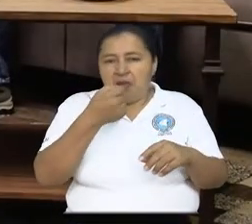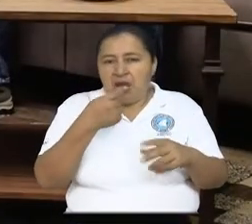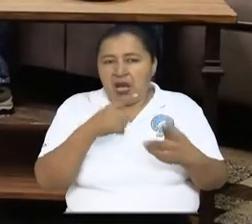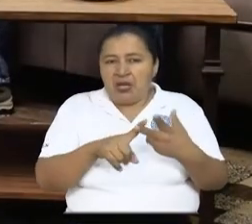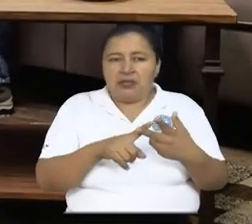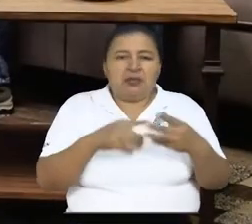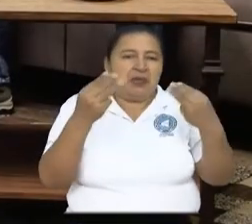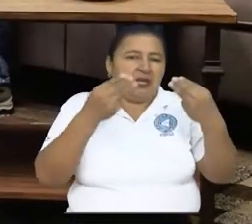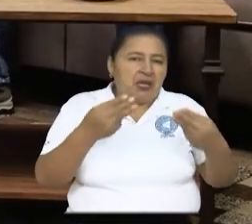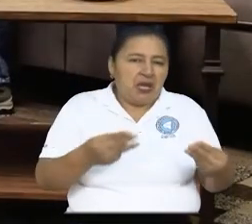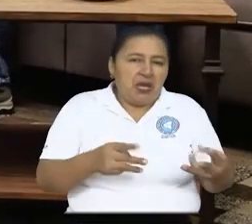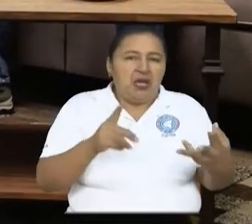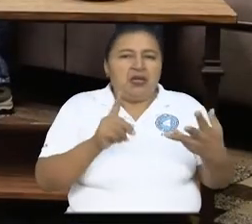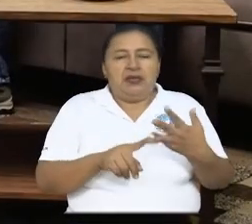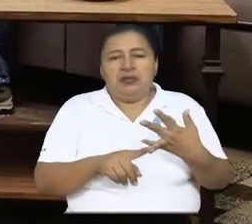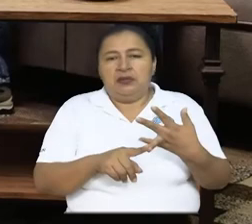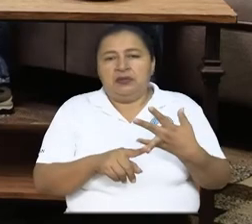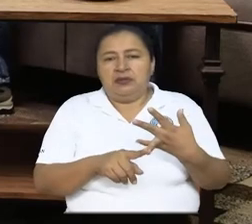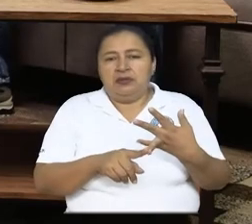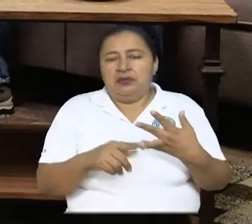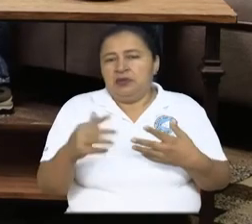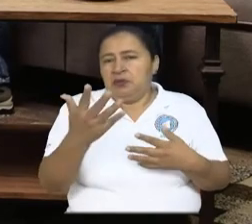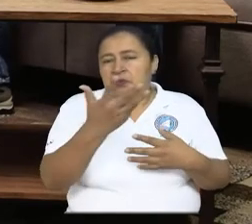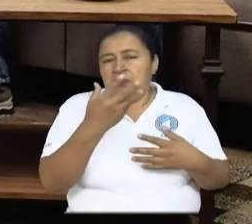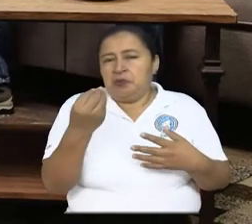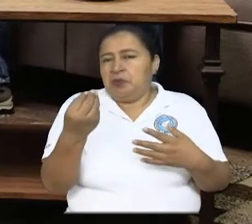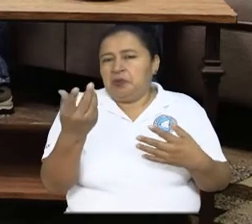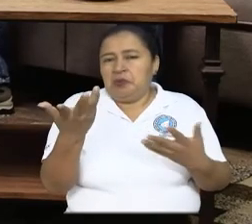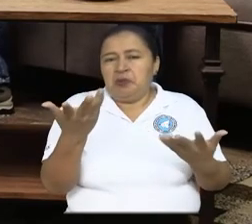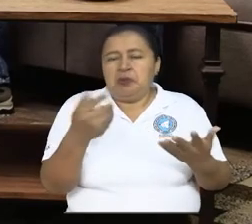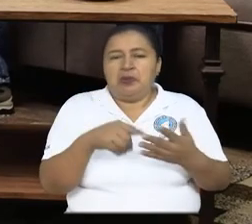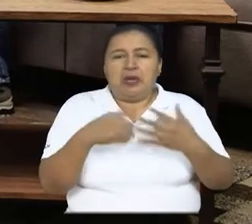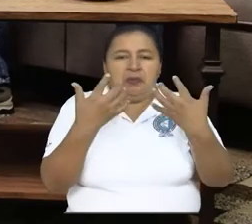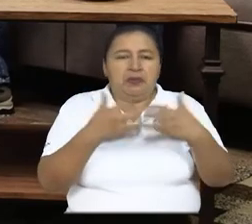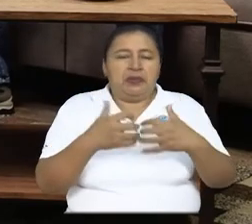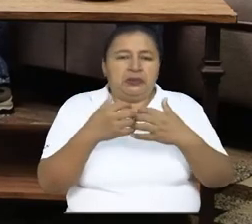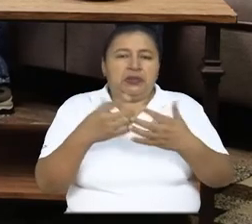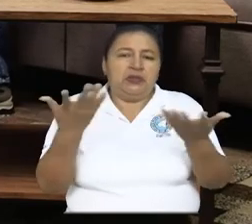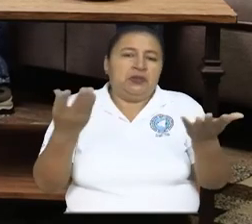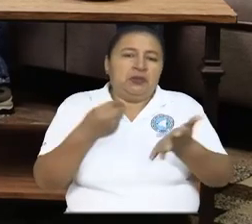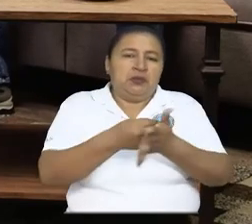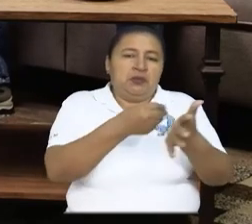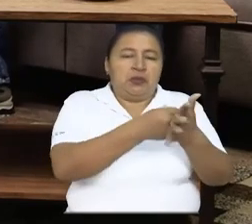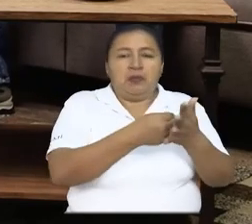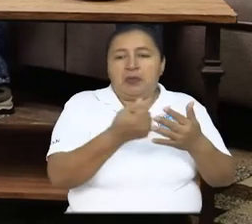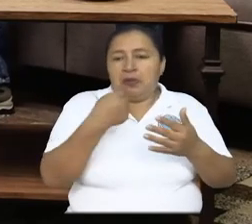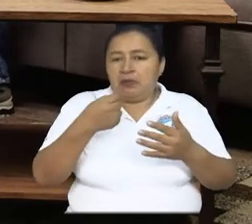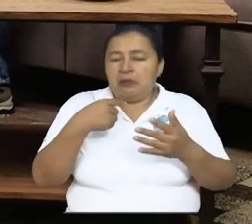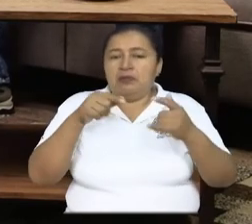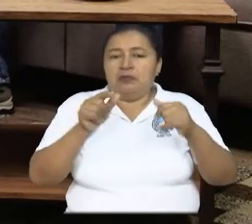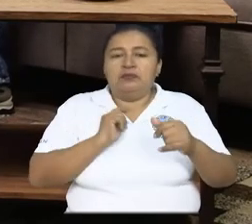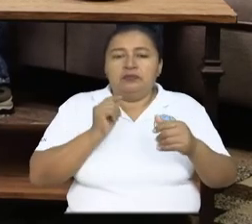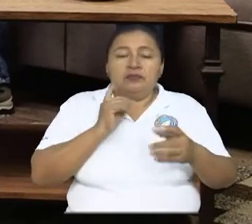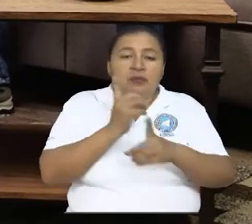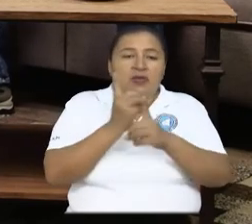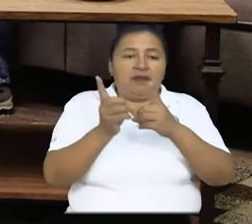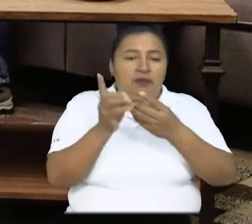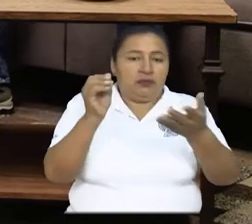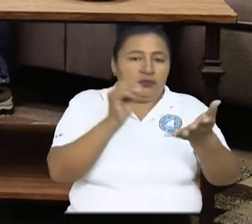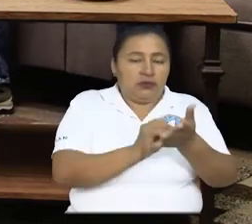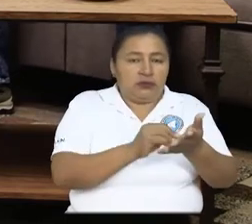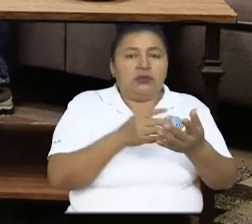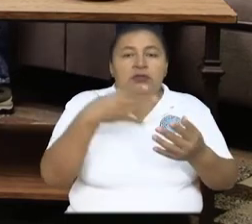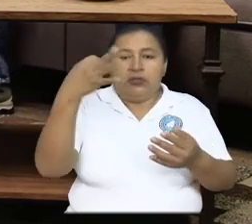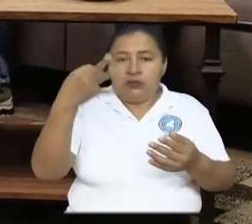insumos todos todas estas empresas que traen medicamentos deben registrarlo ahí y